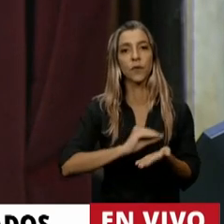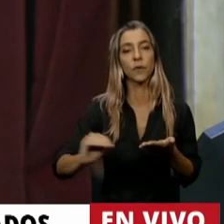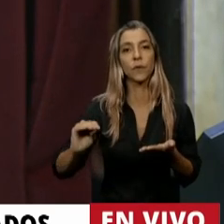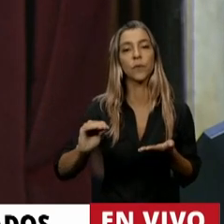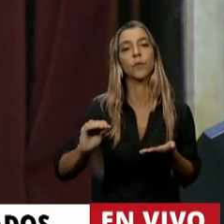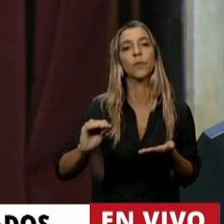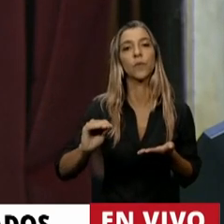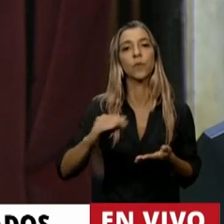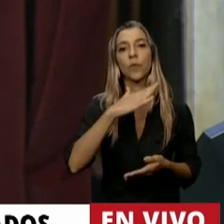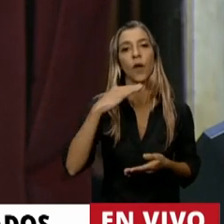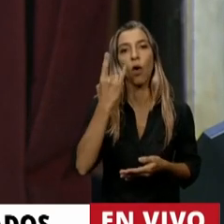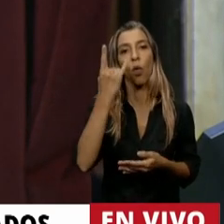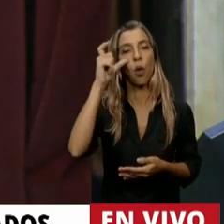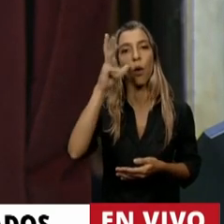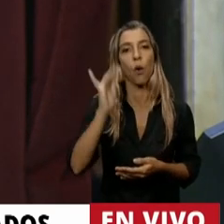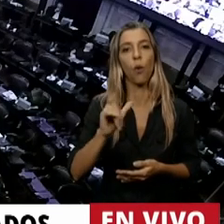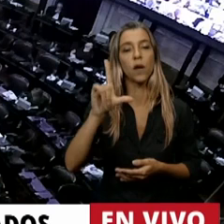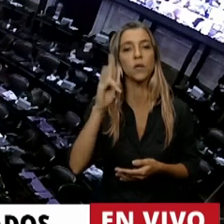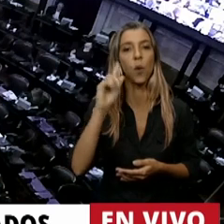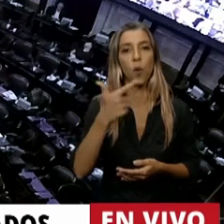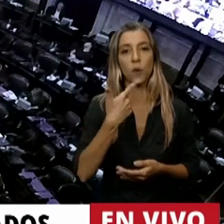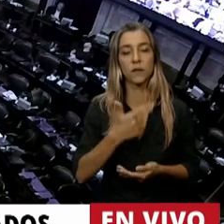Diputado Juez Luis.